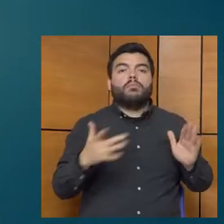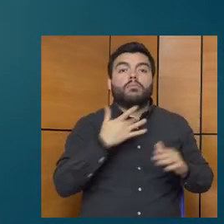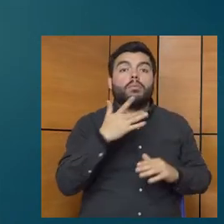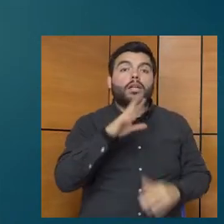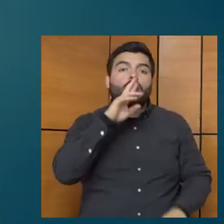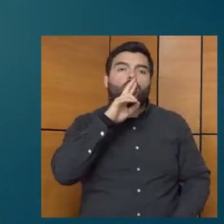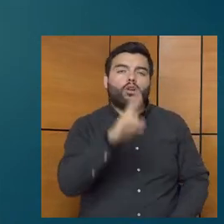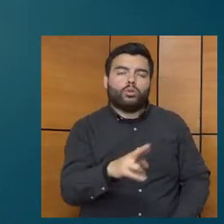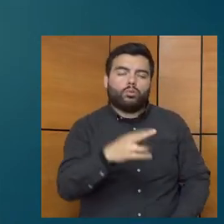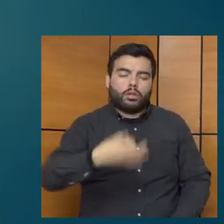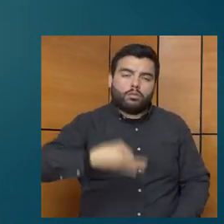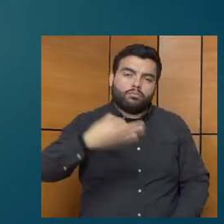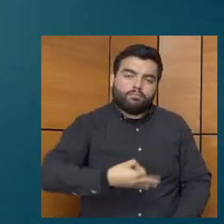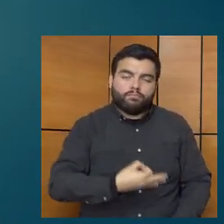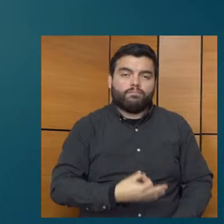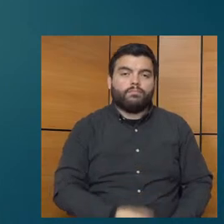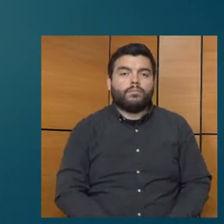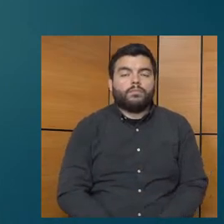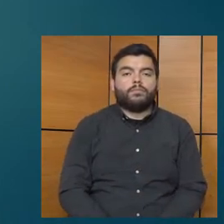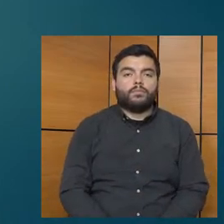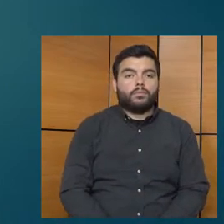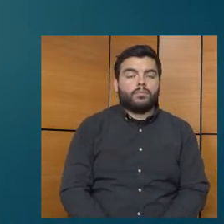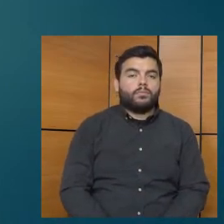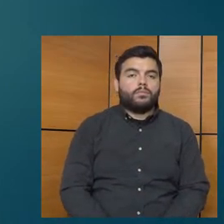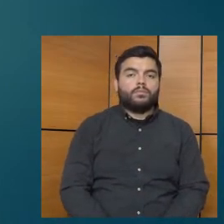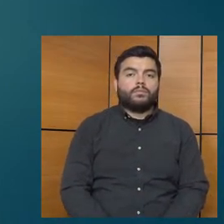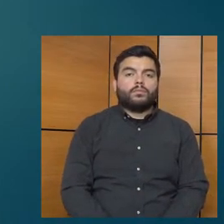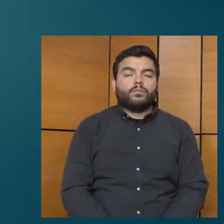resultados sean más fiables.